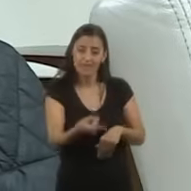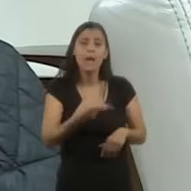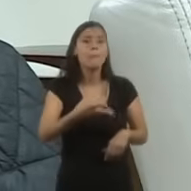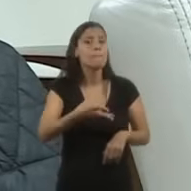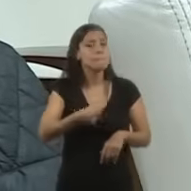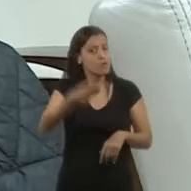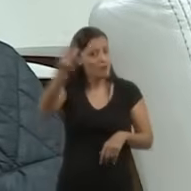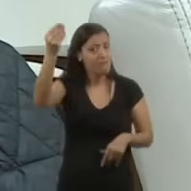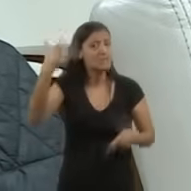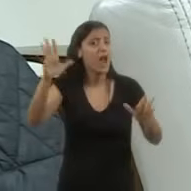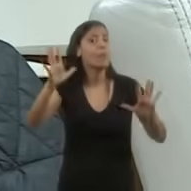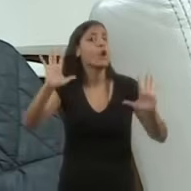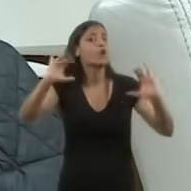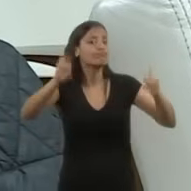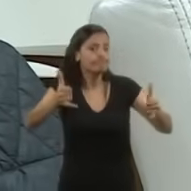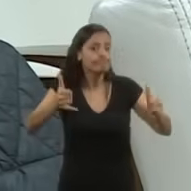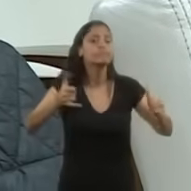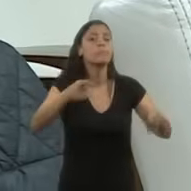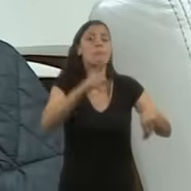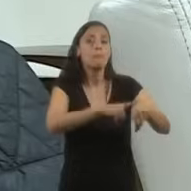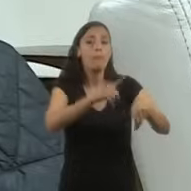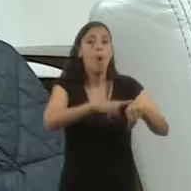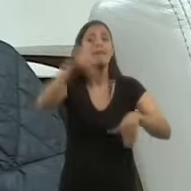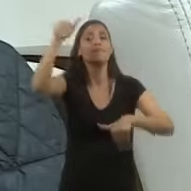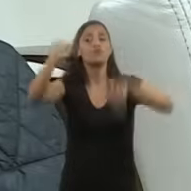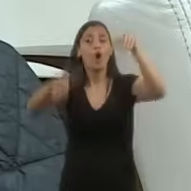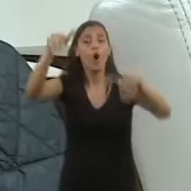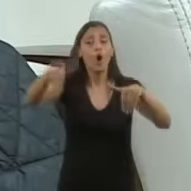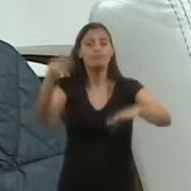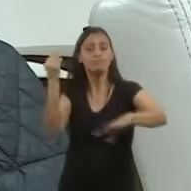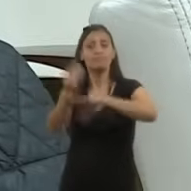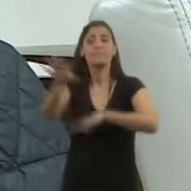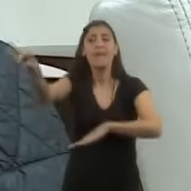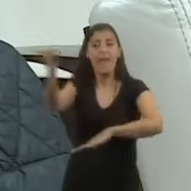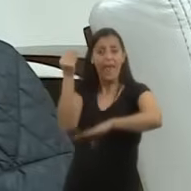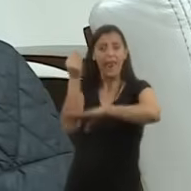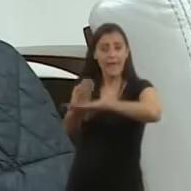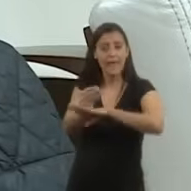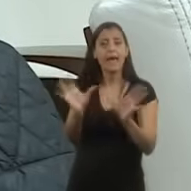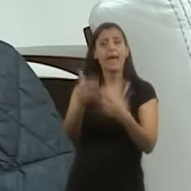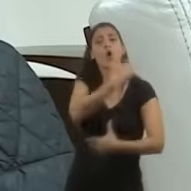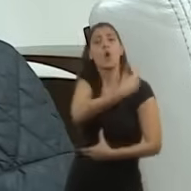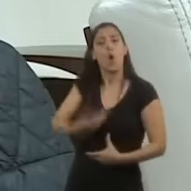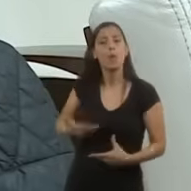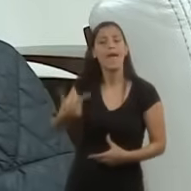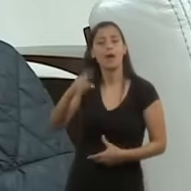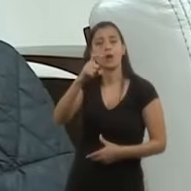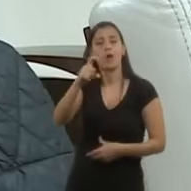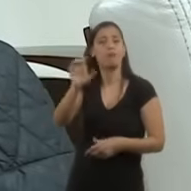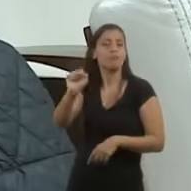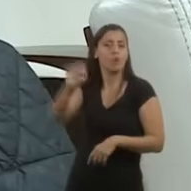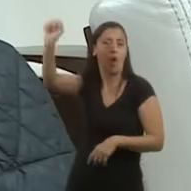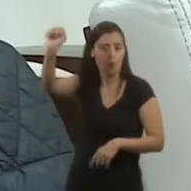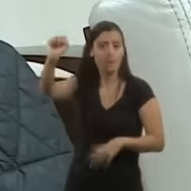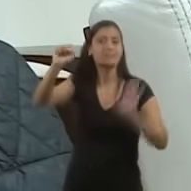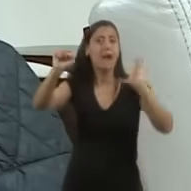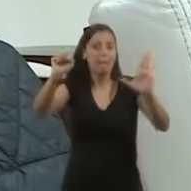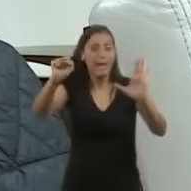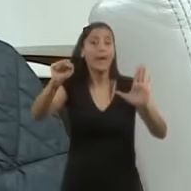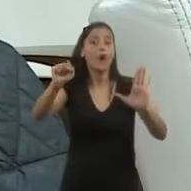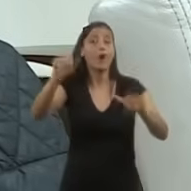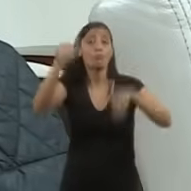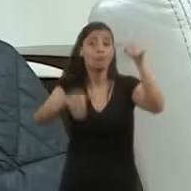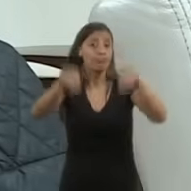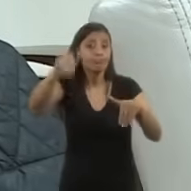veces puede ocurrir que se elija a través del voto el comienzo de un gobierno comunista lo que rara vez ocurre es que a través del voto se logre que dejen de hacerlo